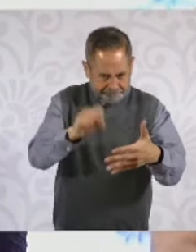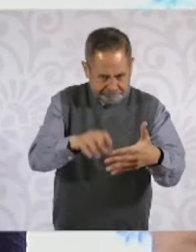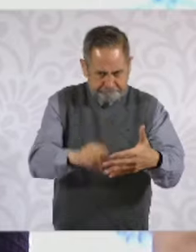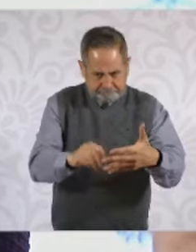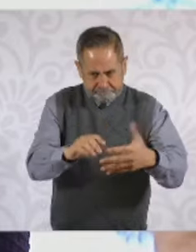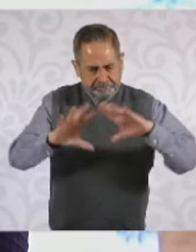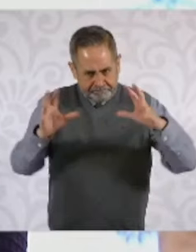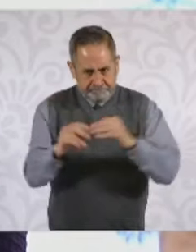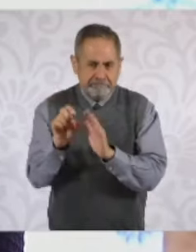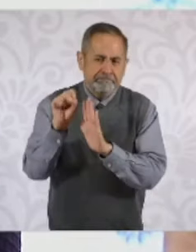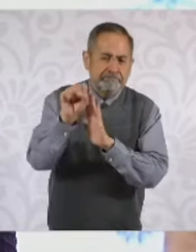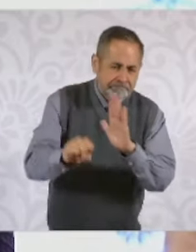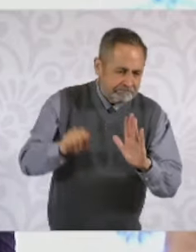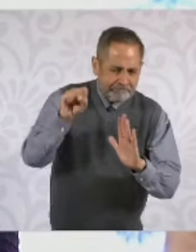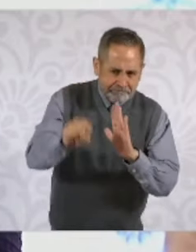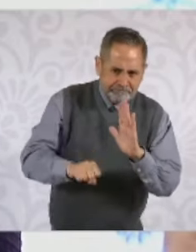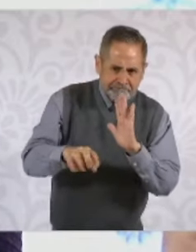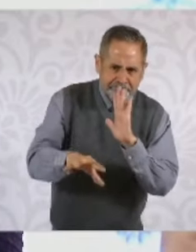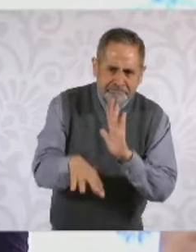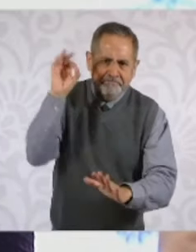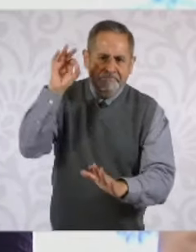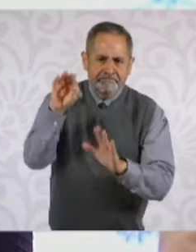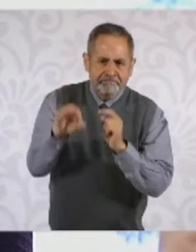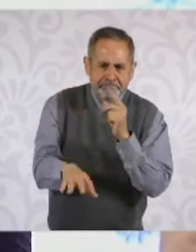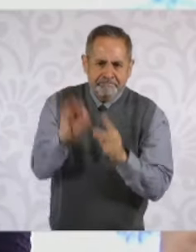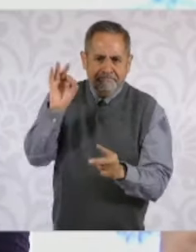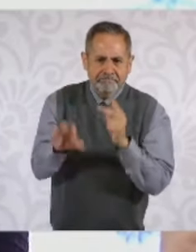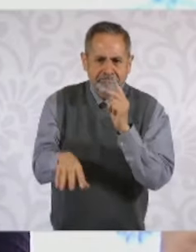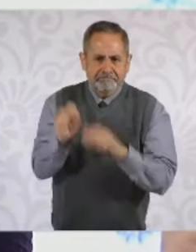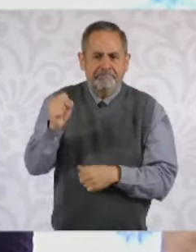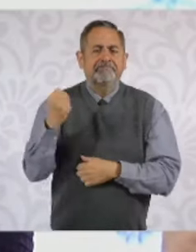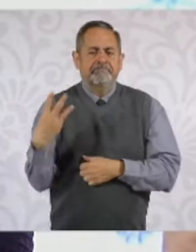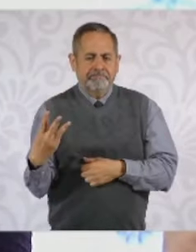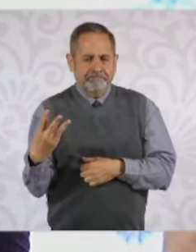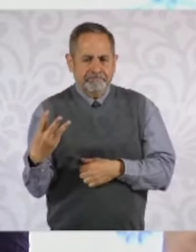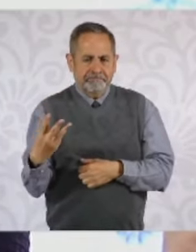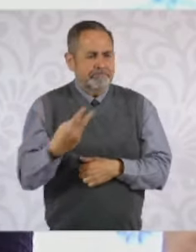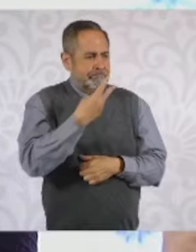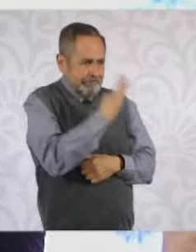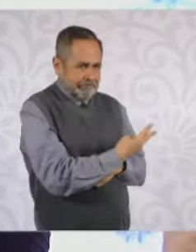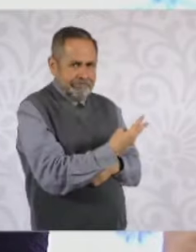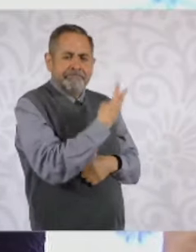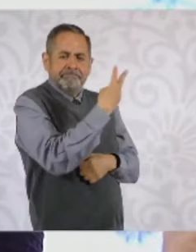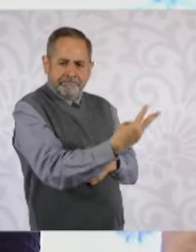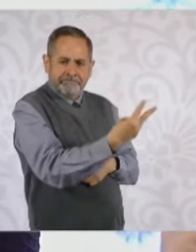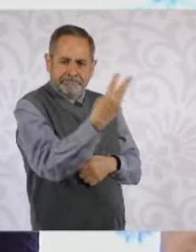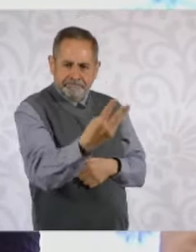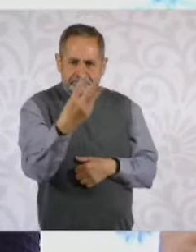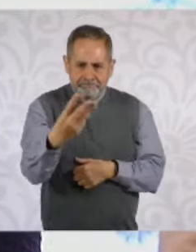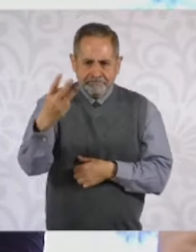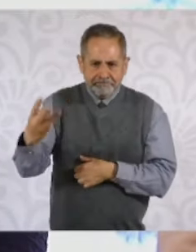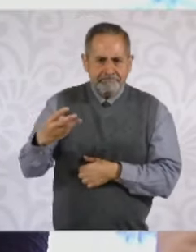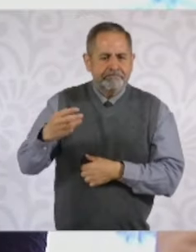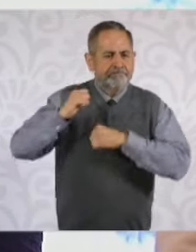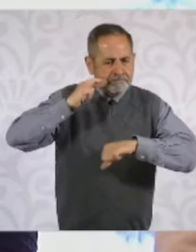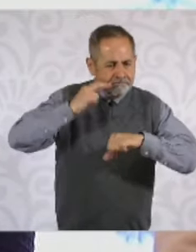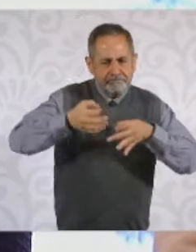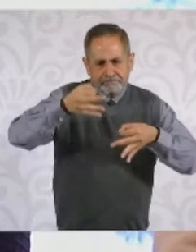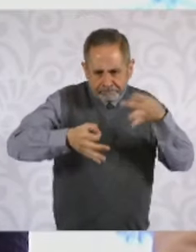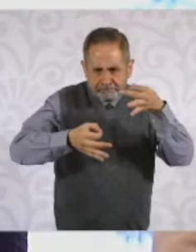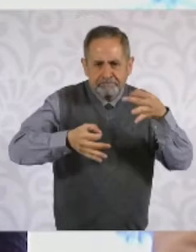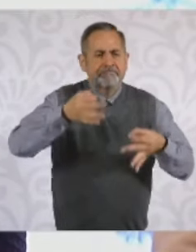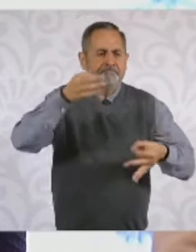los aspirantes para obtener 3 candidaturas por cada cargo: para ministro, magistrado electoral